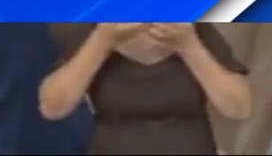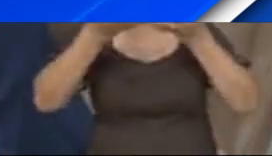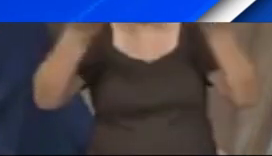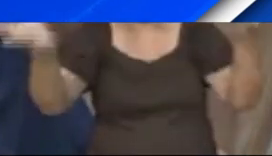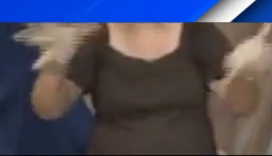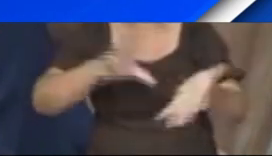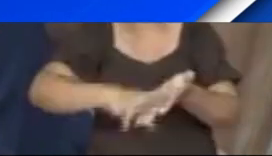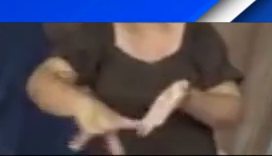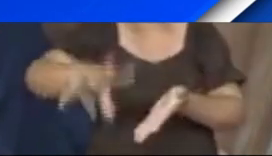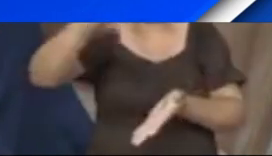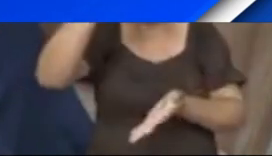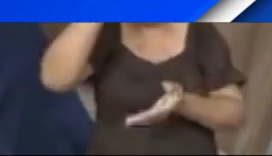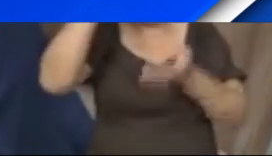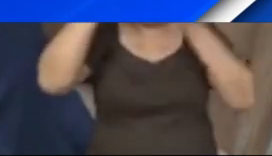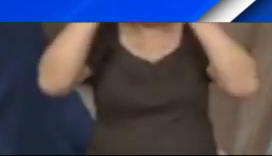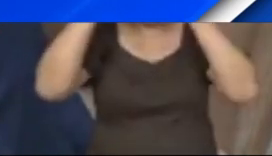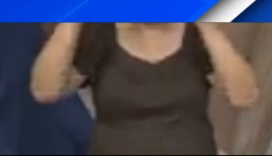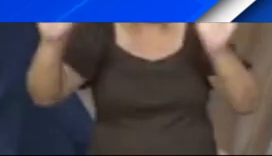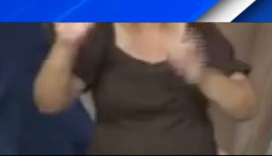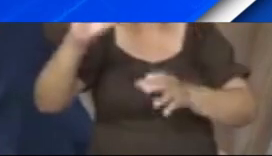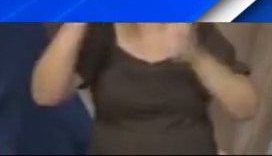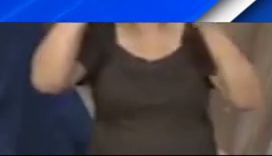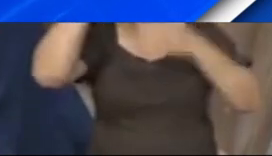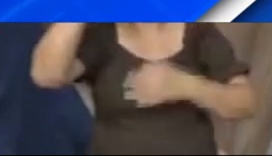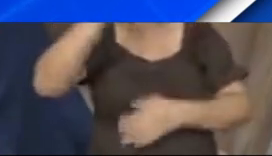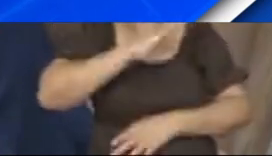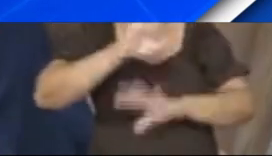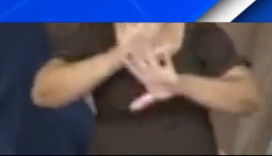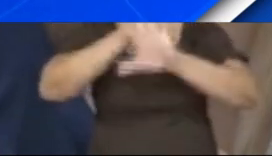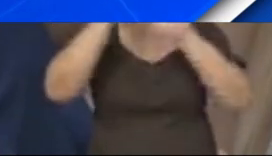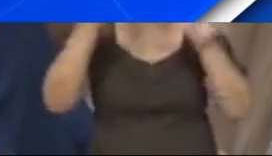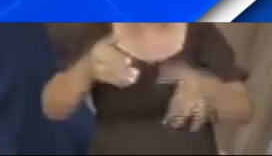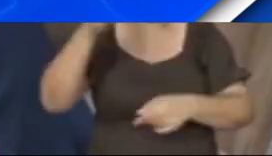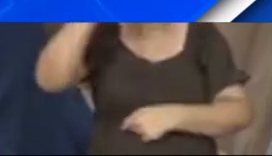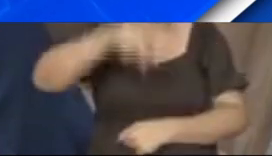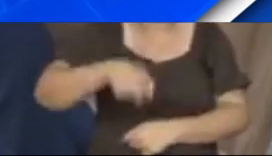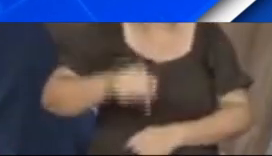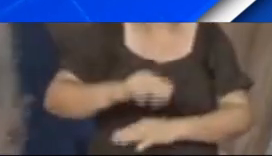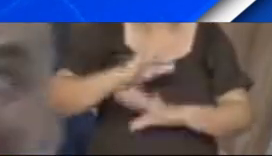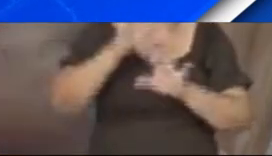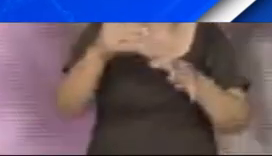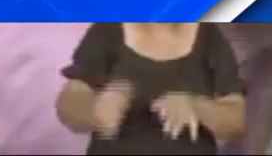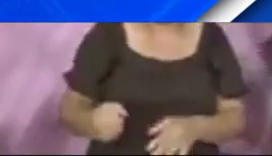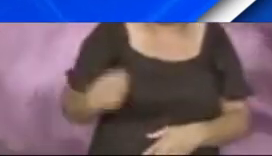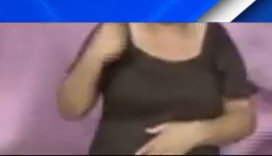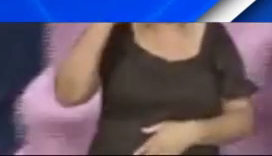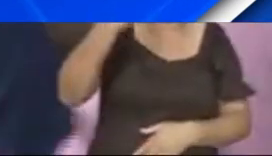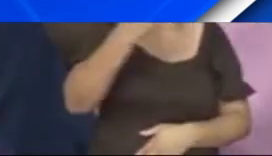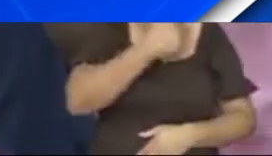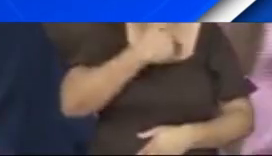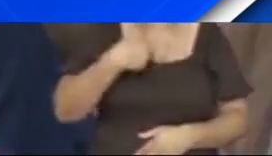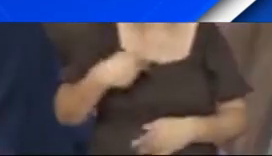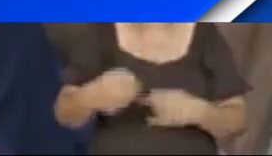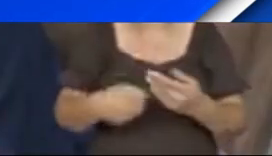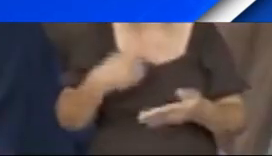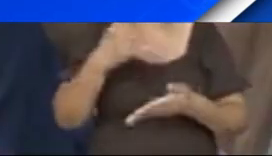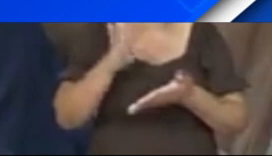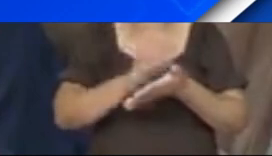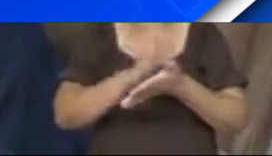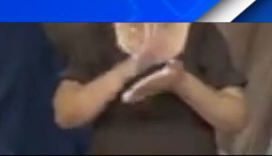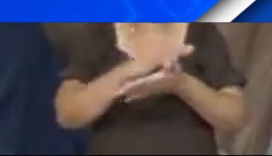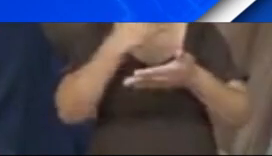del conocimiento tradicional. Las mujeres hoy somos pilares fundamentales en el